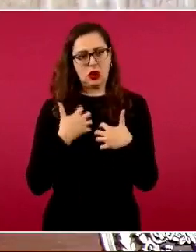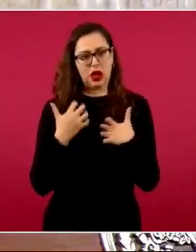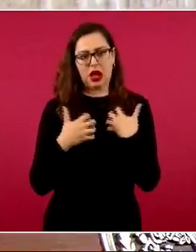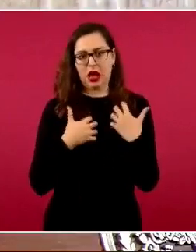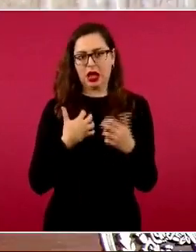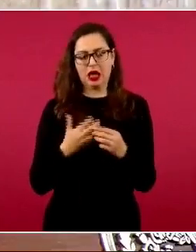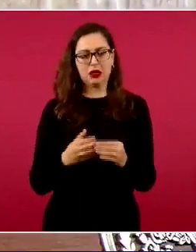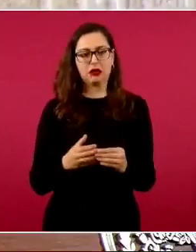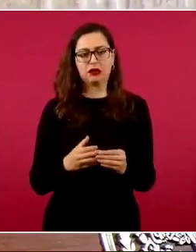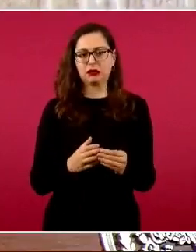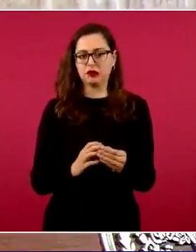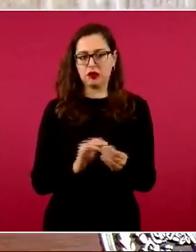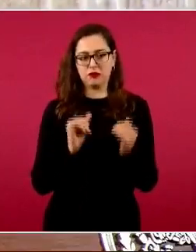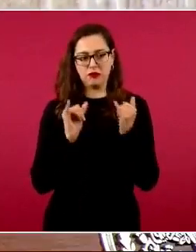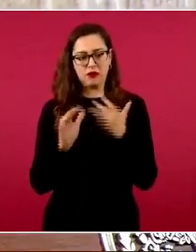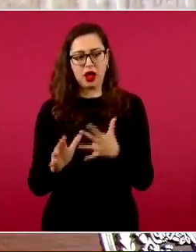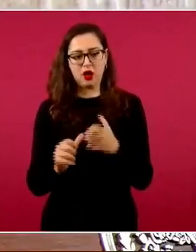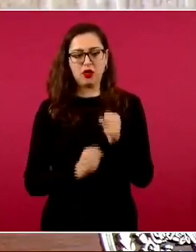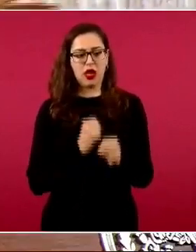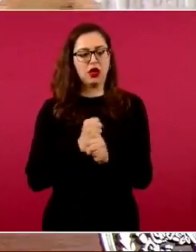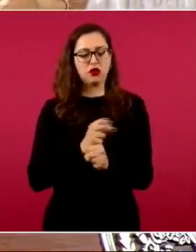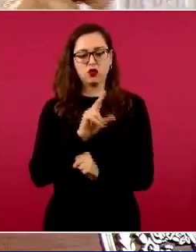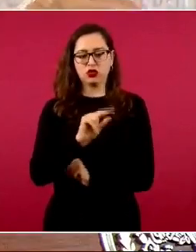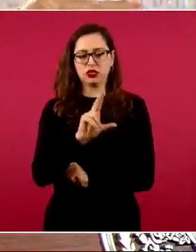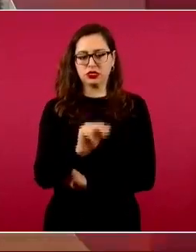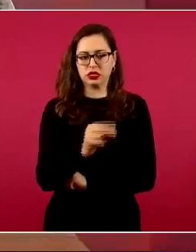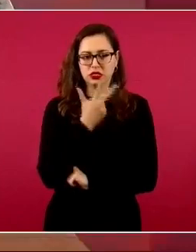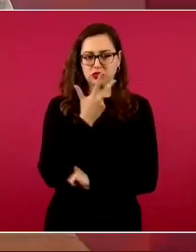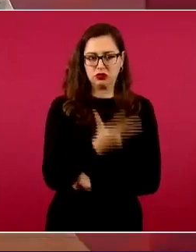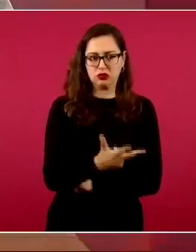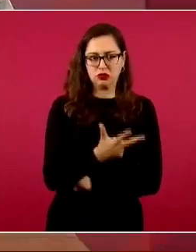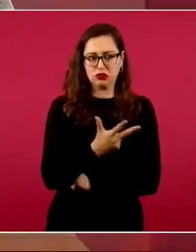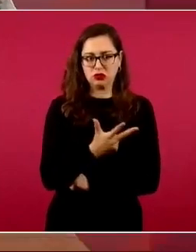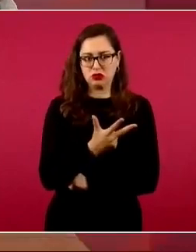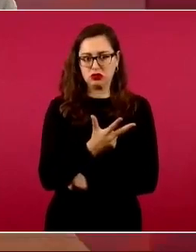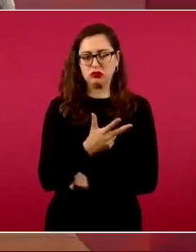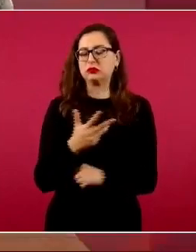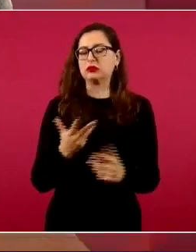del 88, del fraude, y ya estaban así,